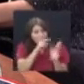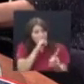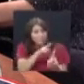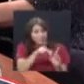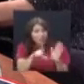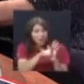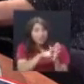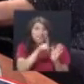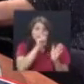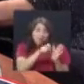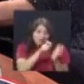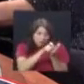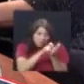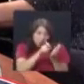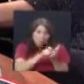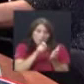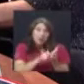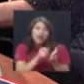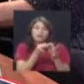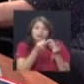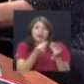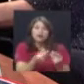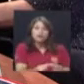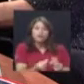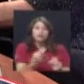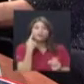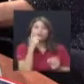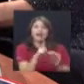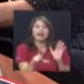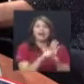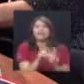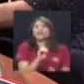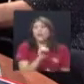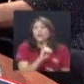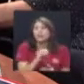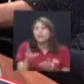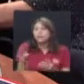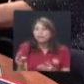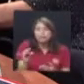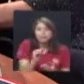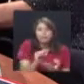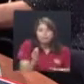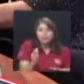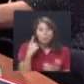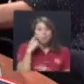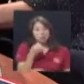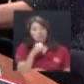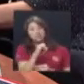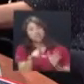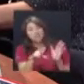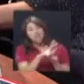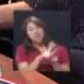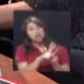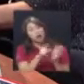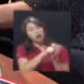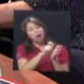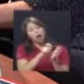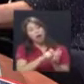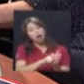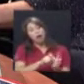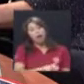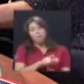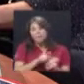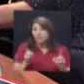para hacer uso de esa ley porque si no si usted es una ley que nace sin un presupuesto determinado